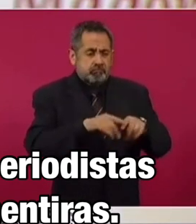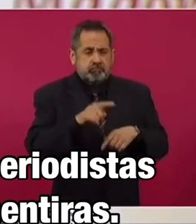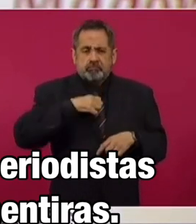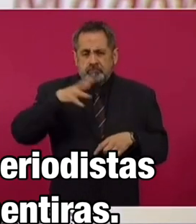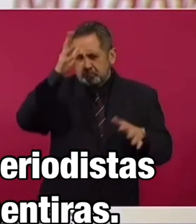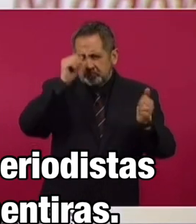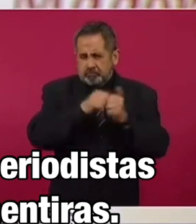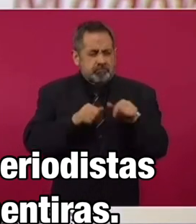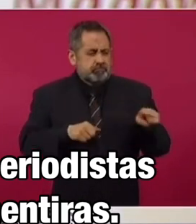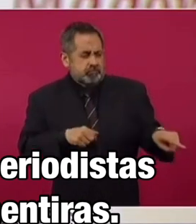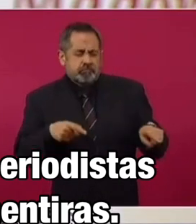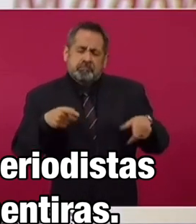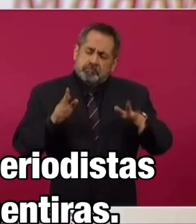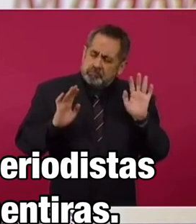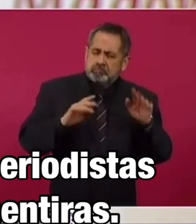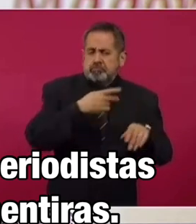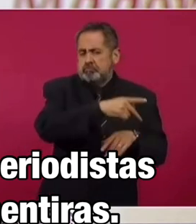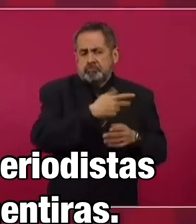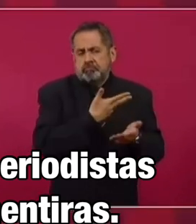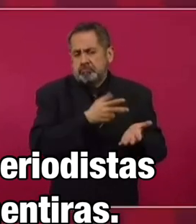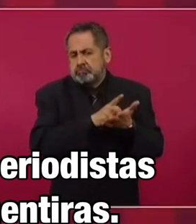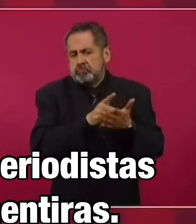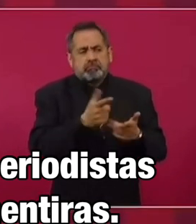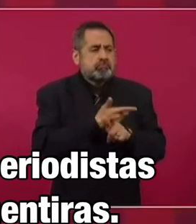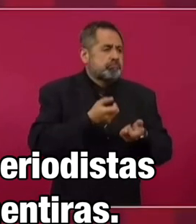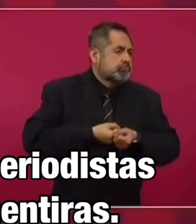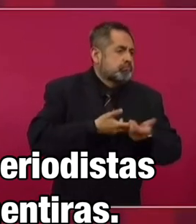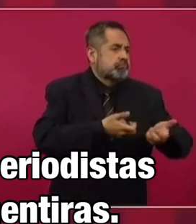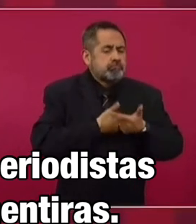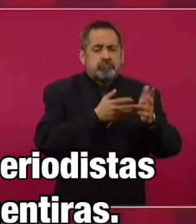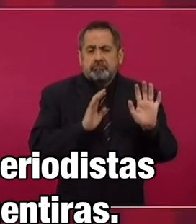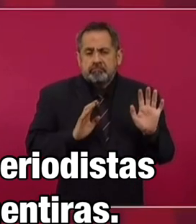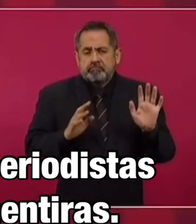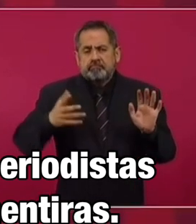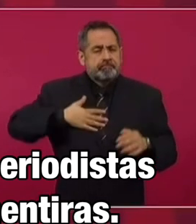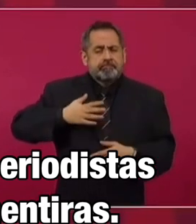compartamos en algunos o en muchos casos las opiniones,